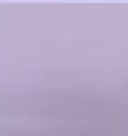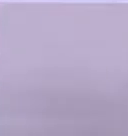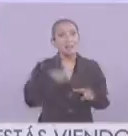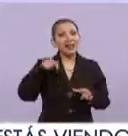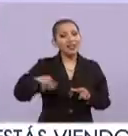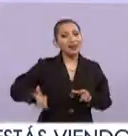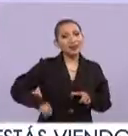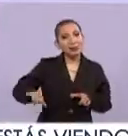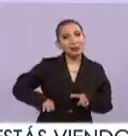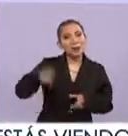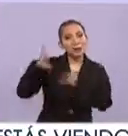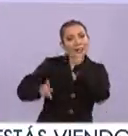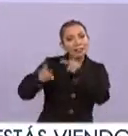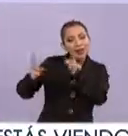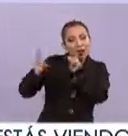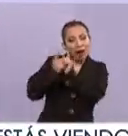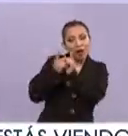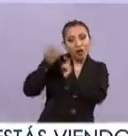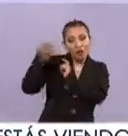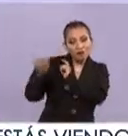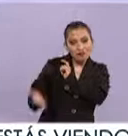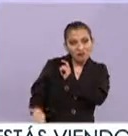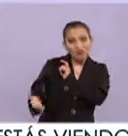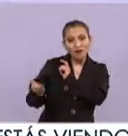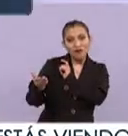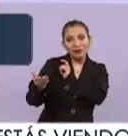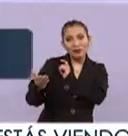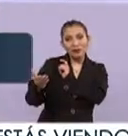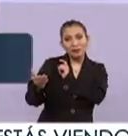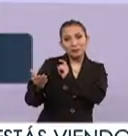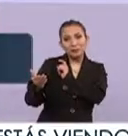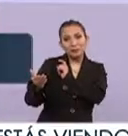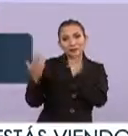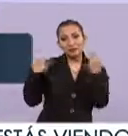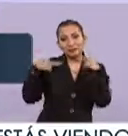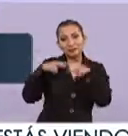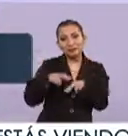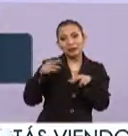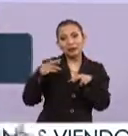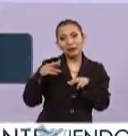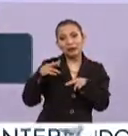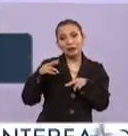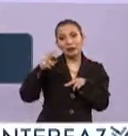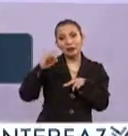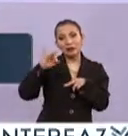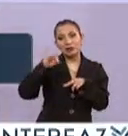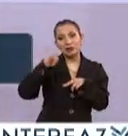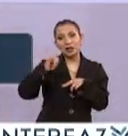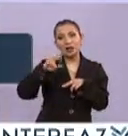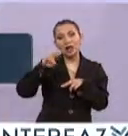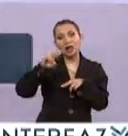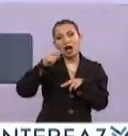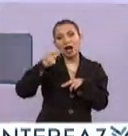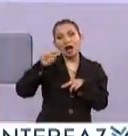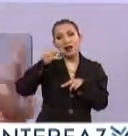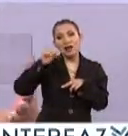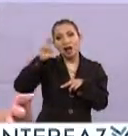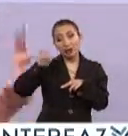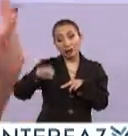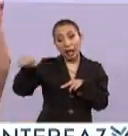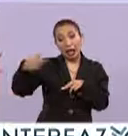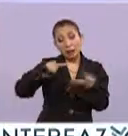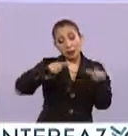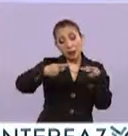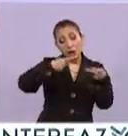Seguimos en esta interesante charla con el profesor y maestro Richard Vaughan, que ha